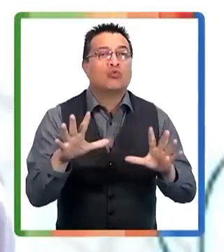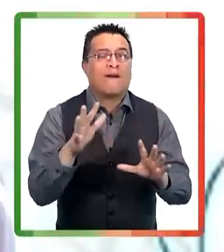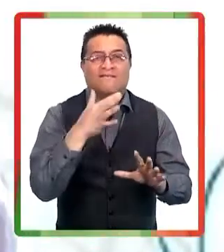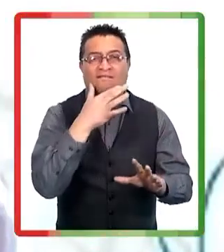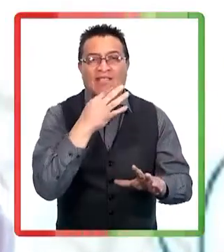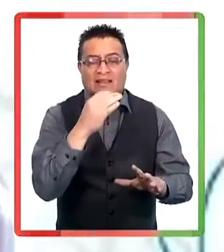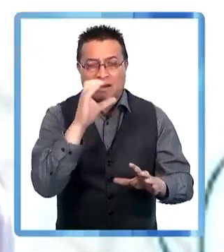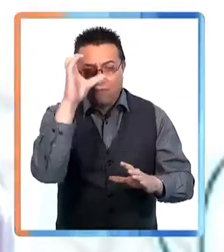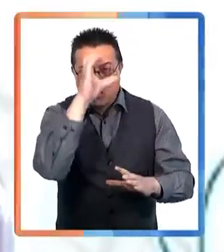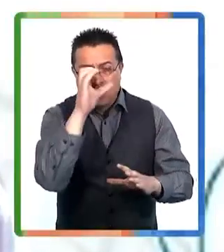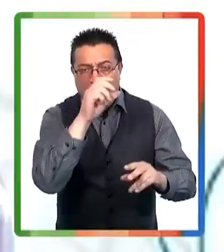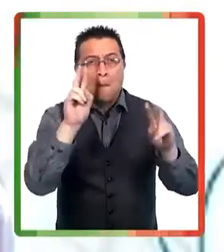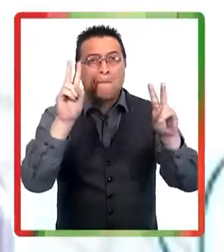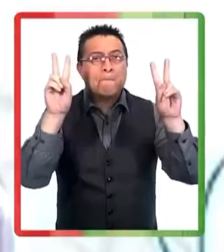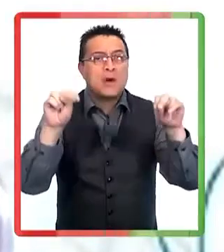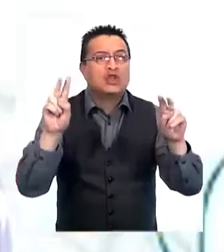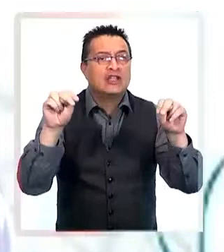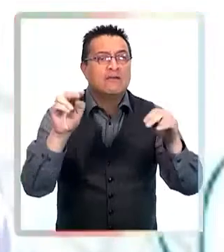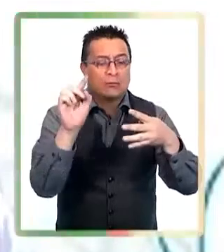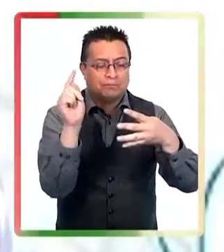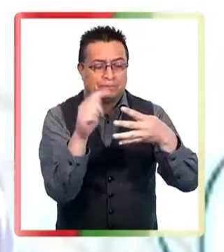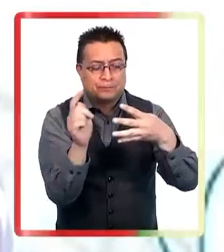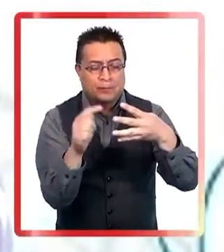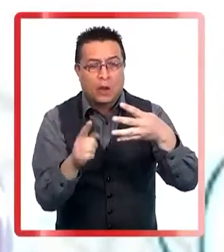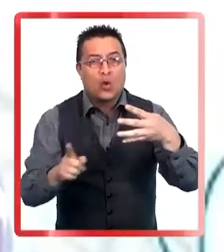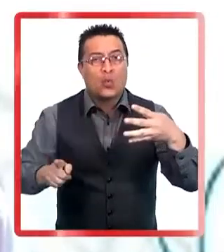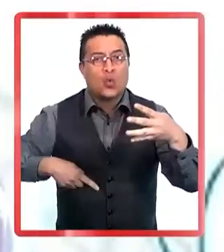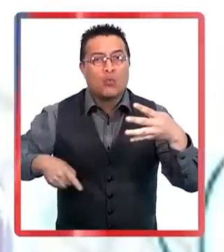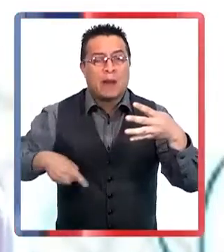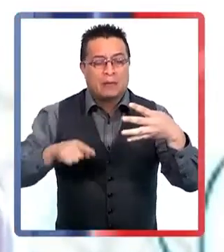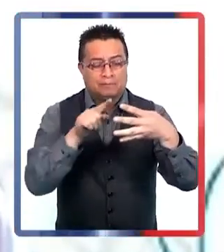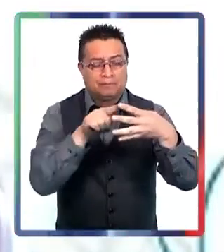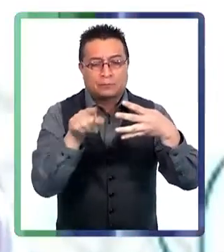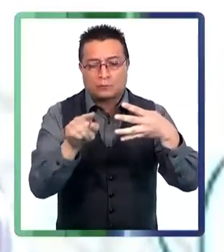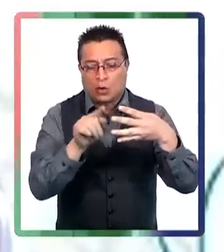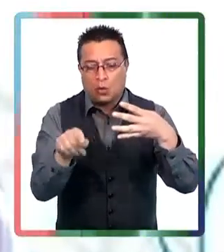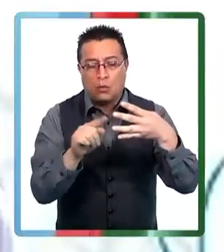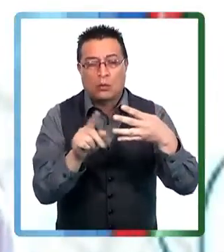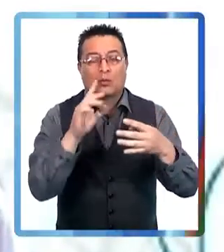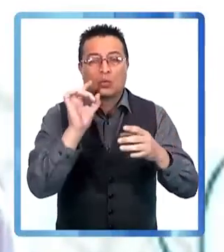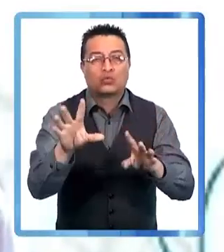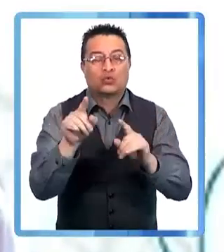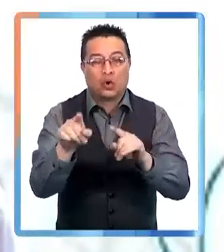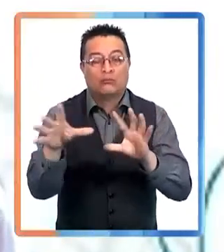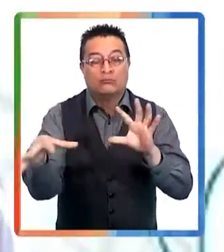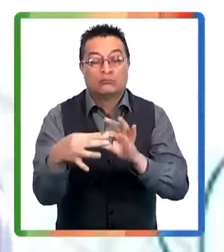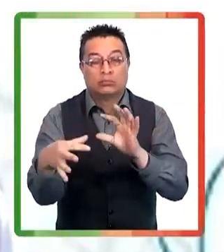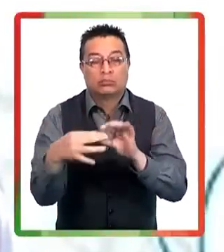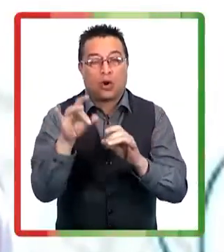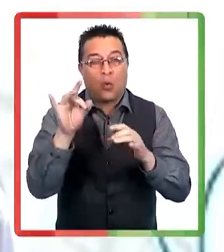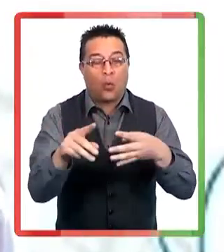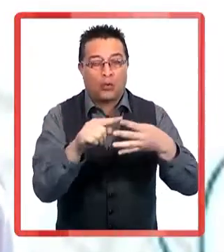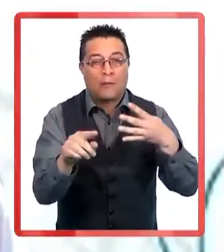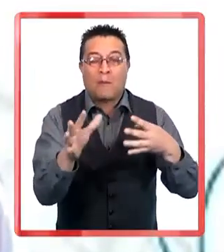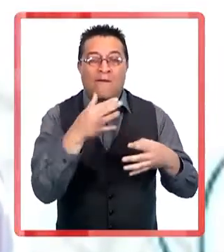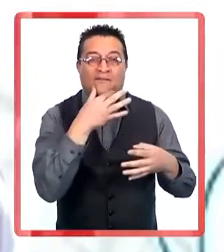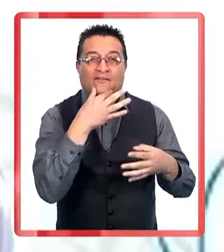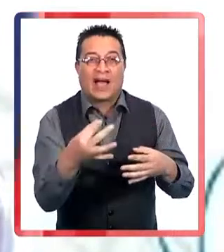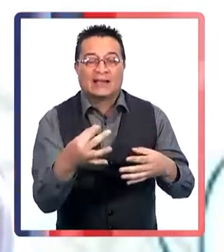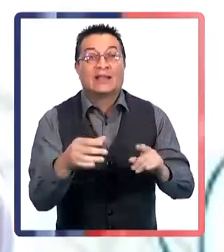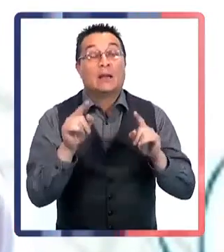es muy fácil buscar causas y buscar culpables y buscar causas únicas o culpables